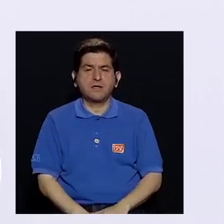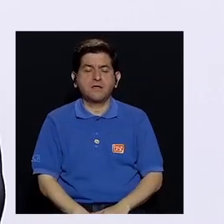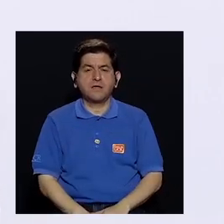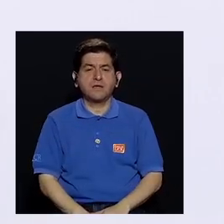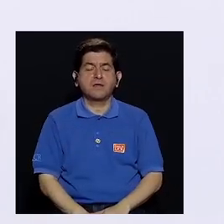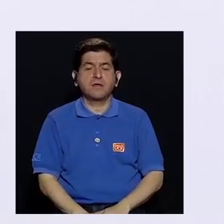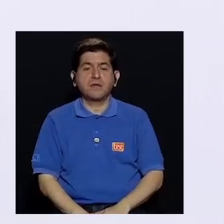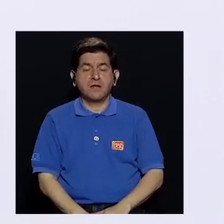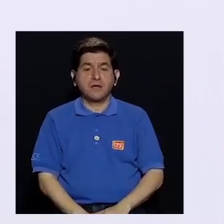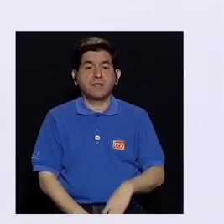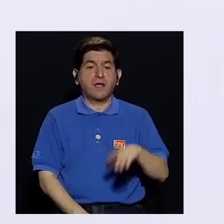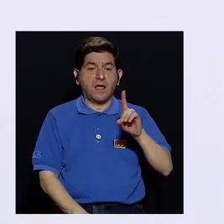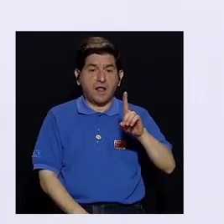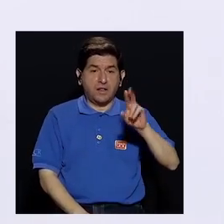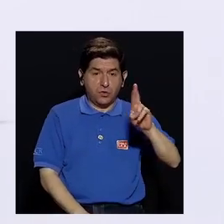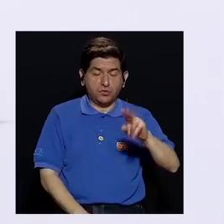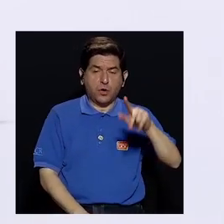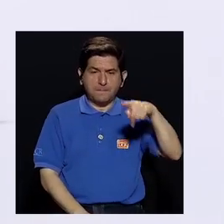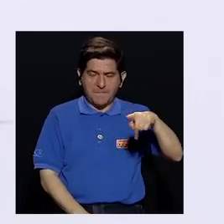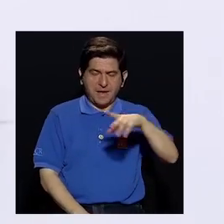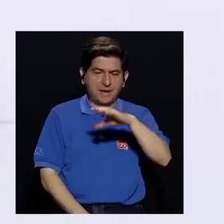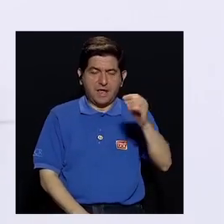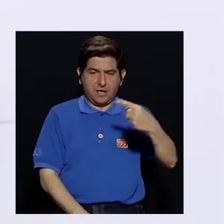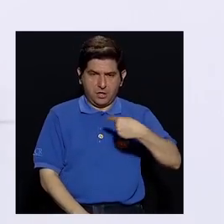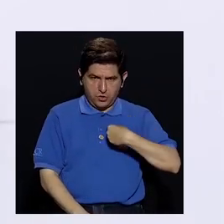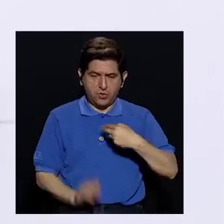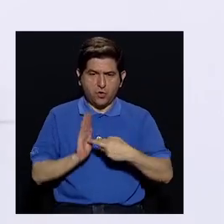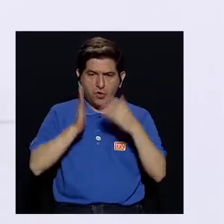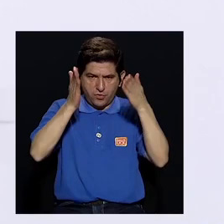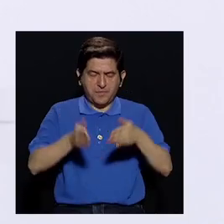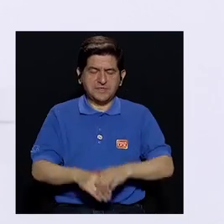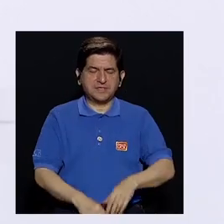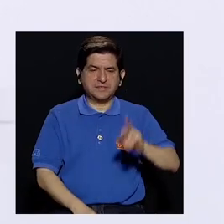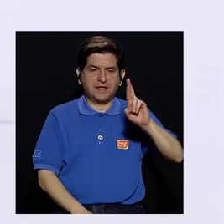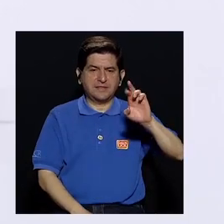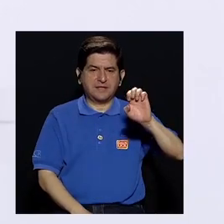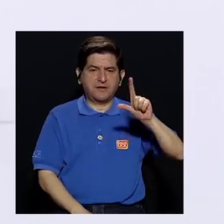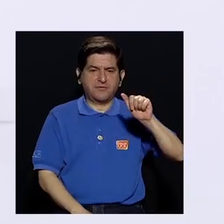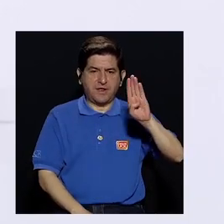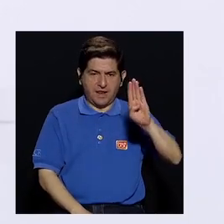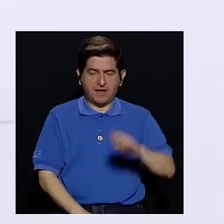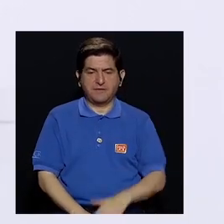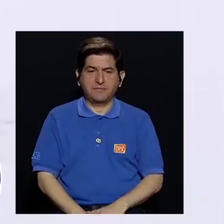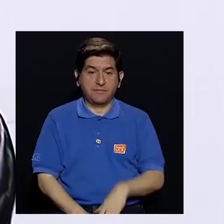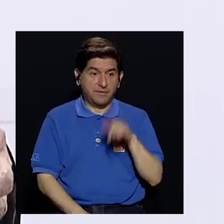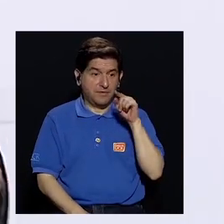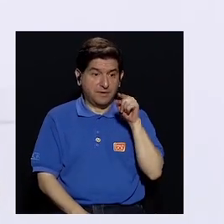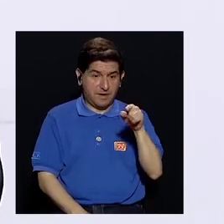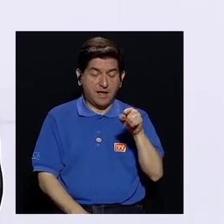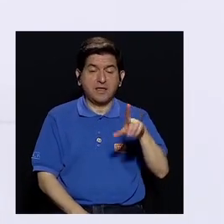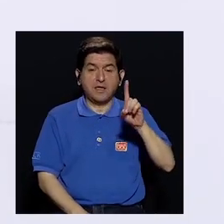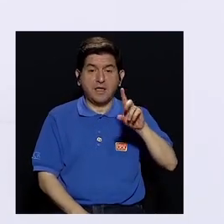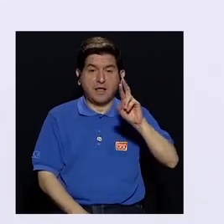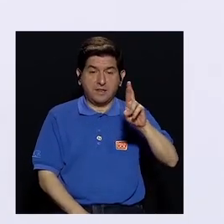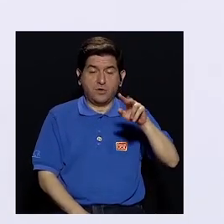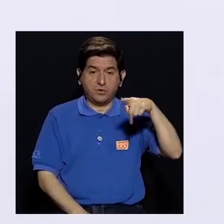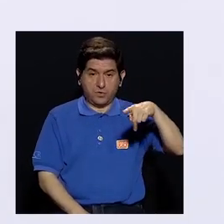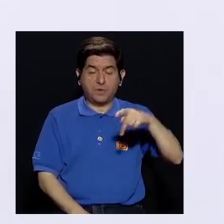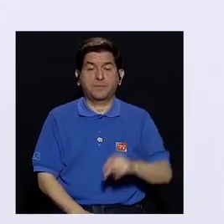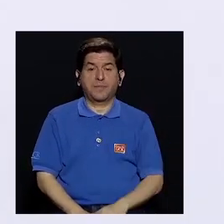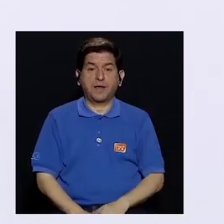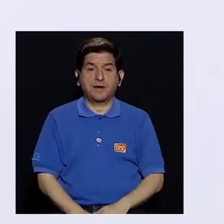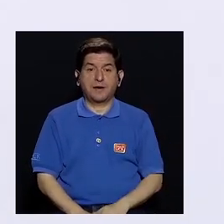como 20 y ahí estuvo el doctor pena y yo en representación de relave y el doctor pena como como